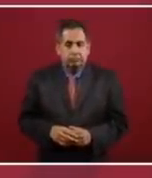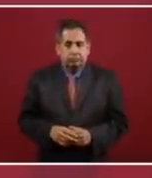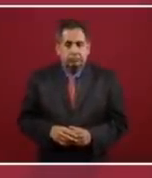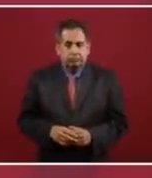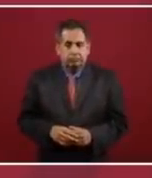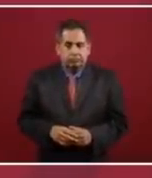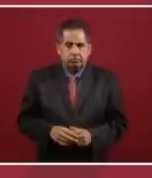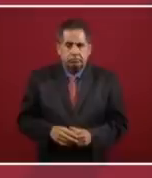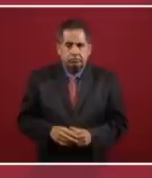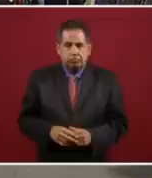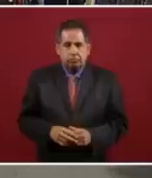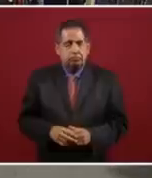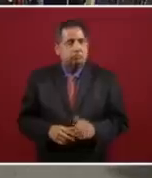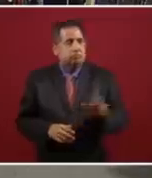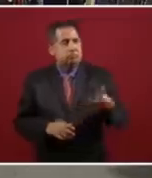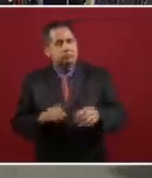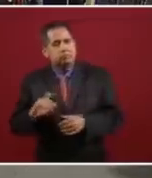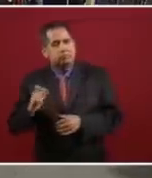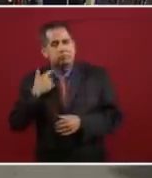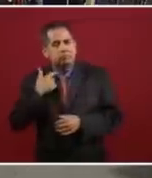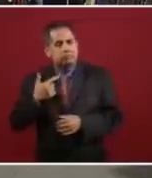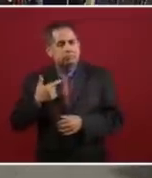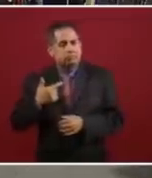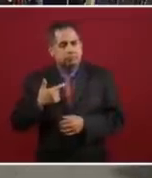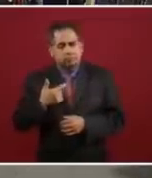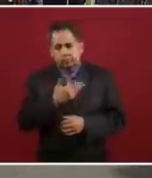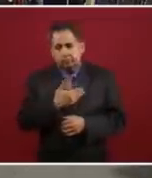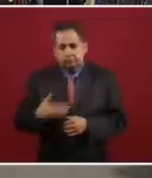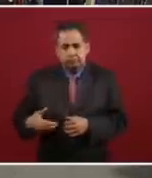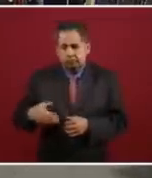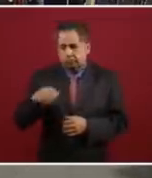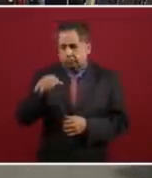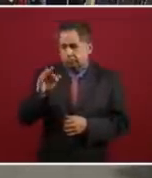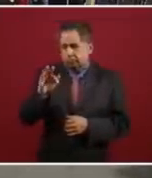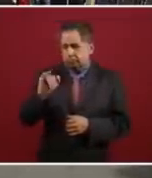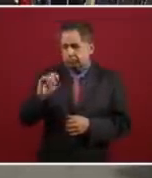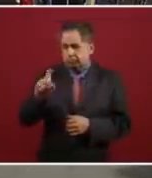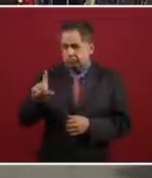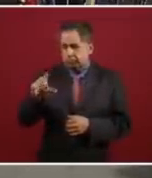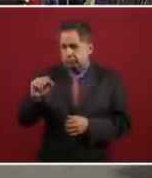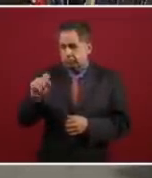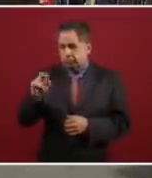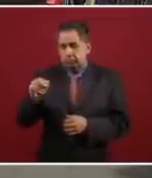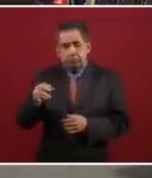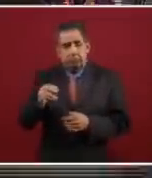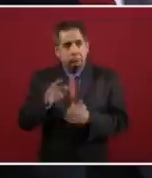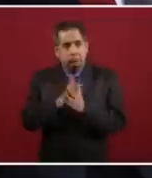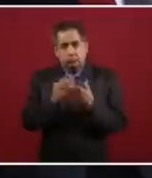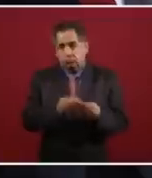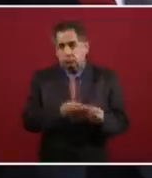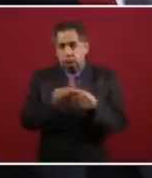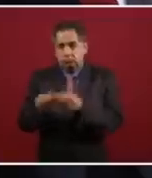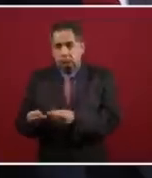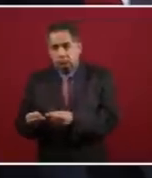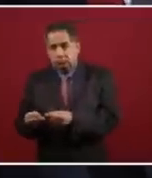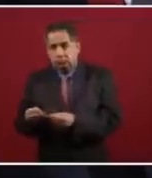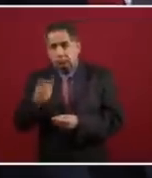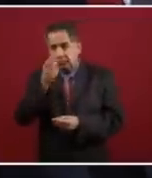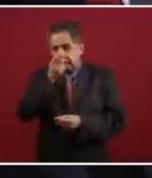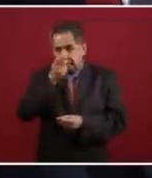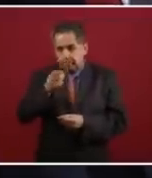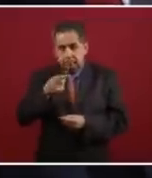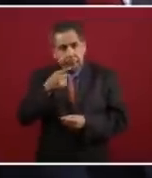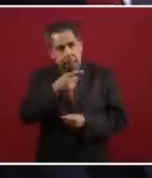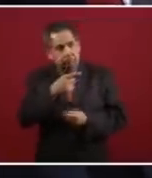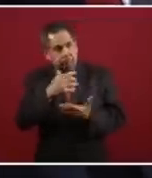el extinto presidente Fidel Alejandro Castro Ruz recibió uno de sus libros y Castro Ruz dijo que usted ganó la